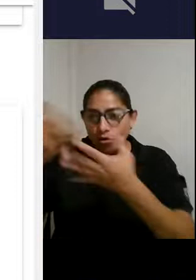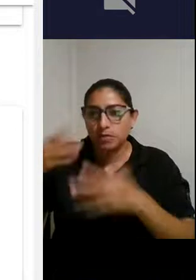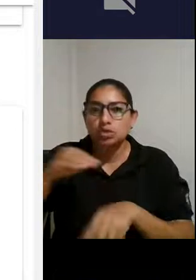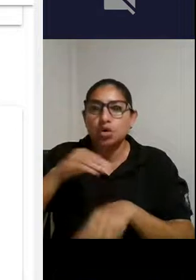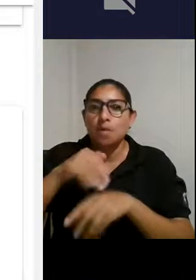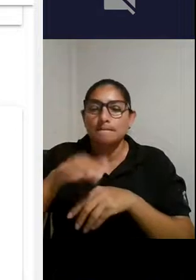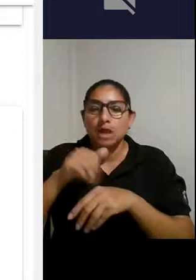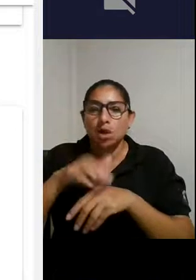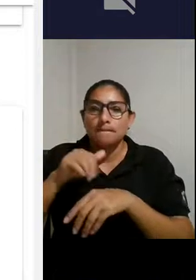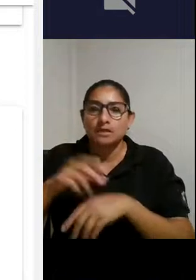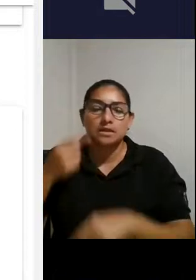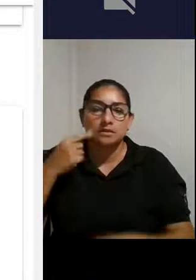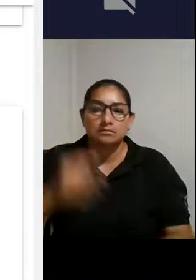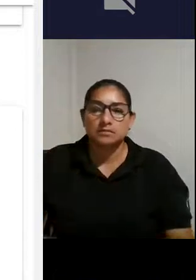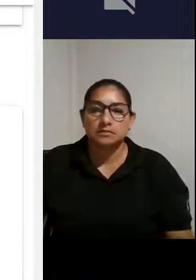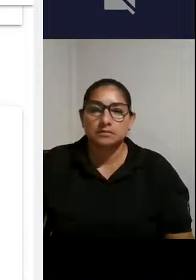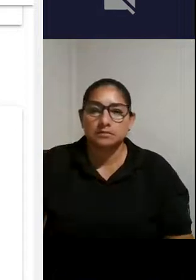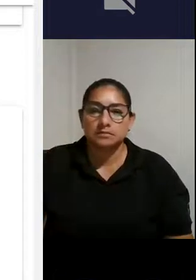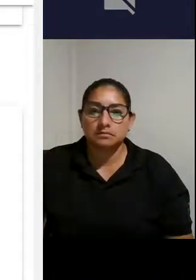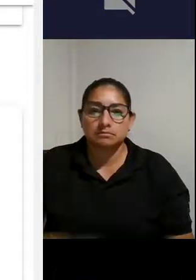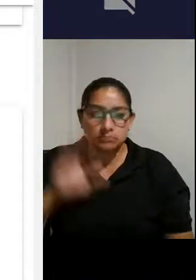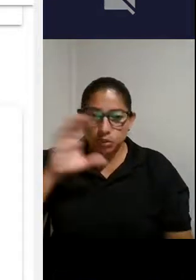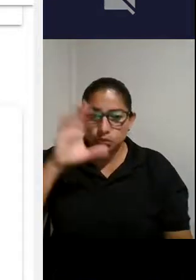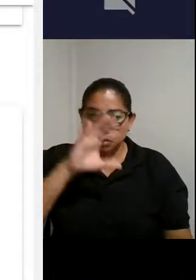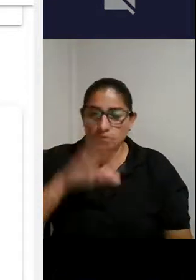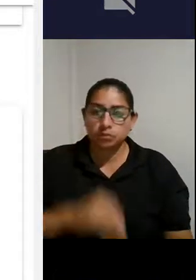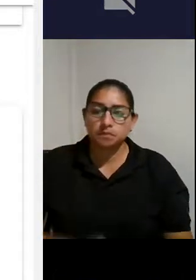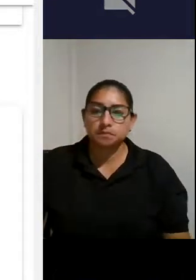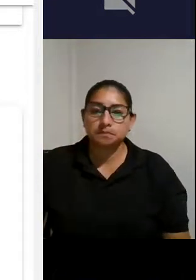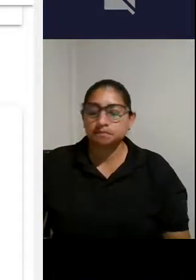¿Dónde está en el chat?